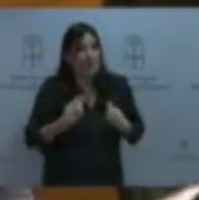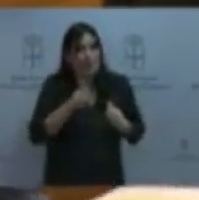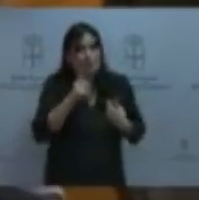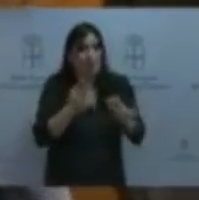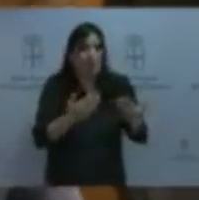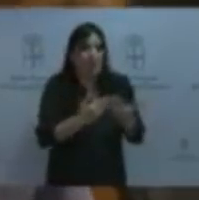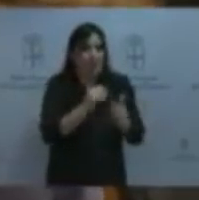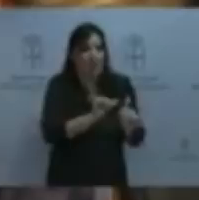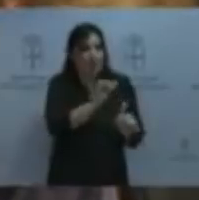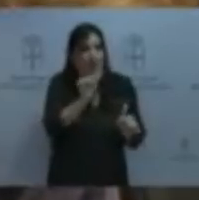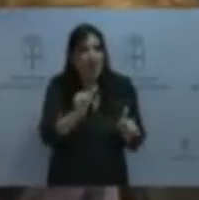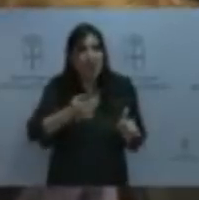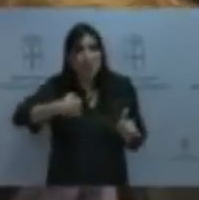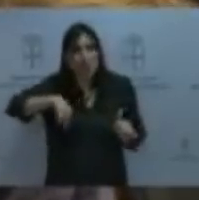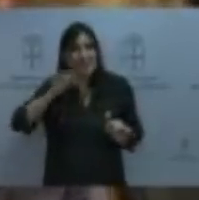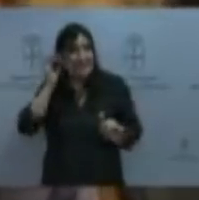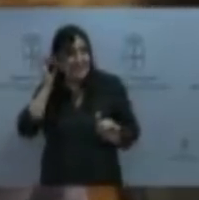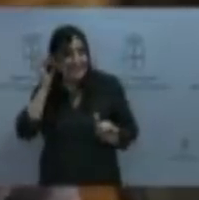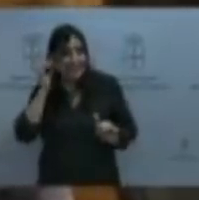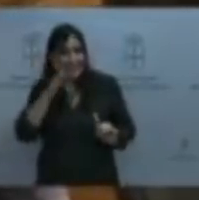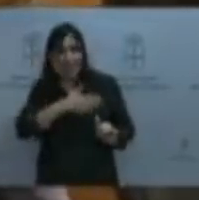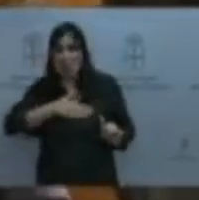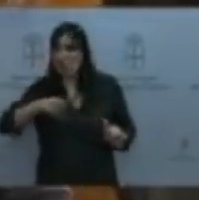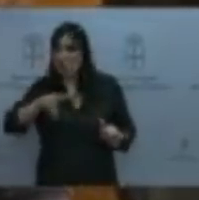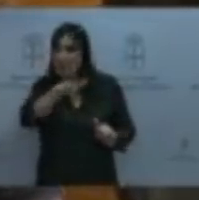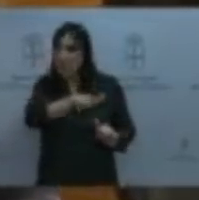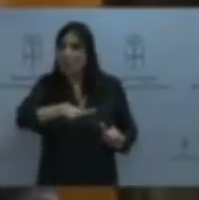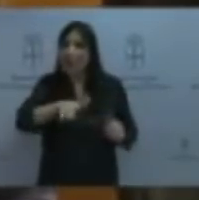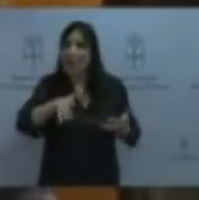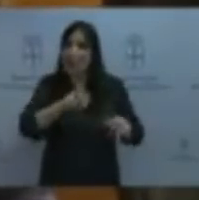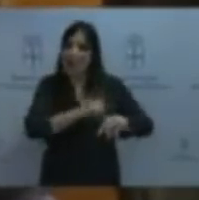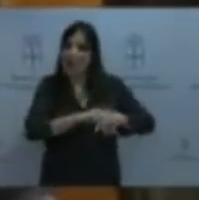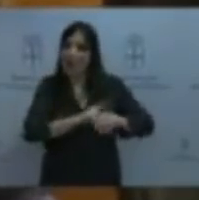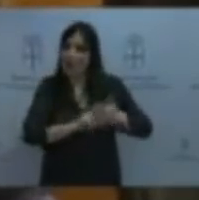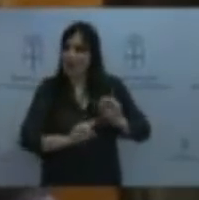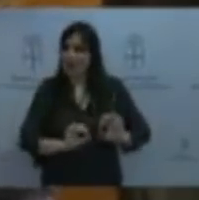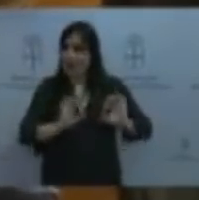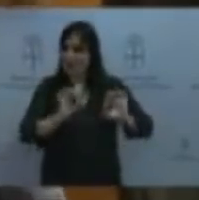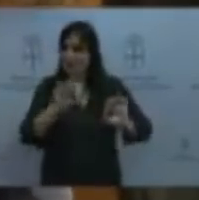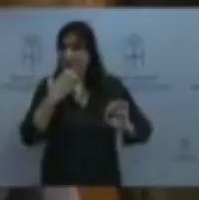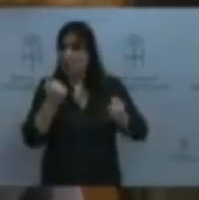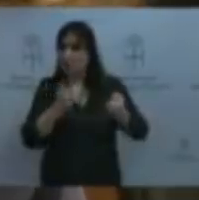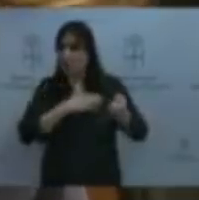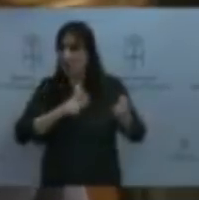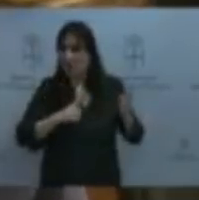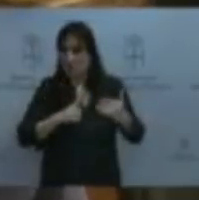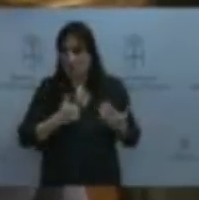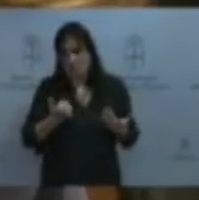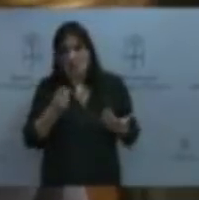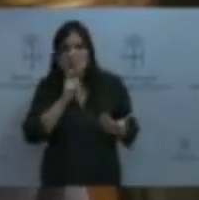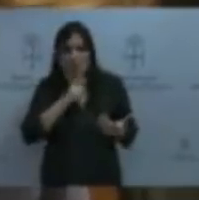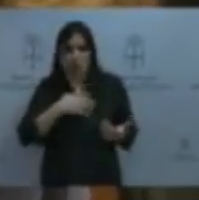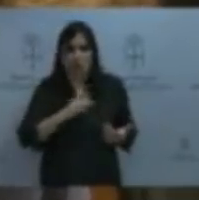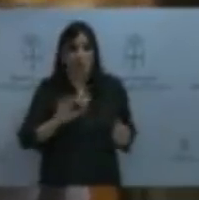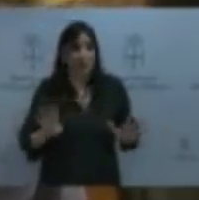movernos a determinadas horas si no es con el uso de un vehículo privado. El 9 de noviembre conocíamos por la prensa que Madison cerraba su delegación en